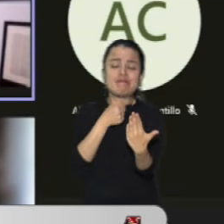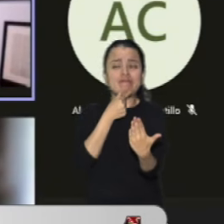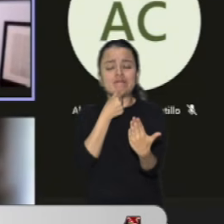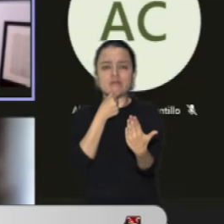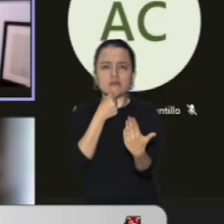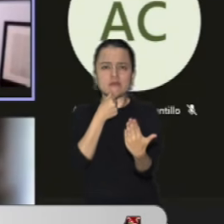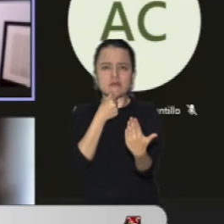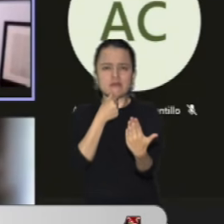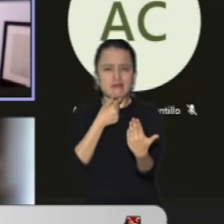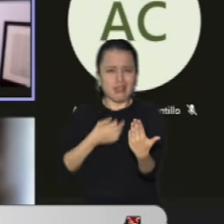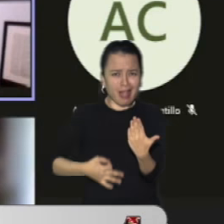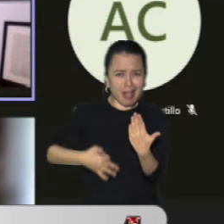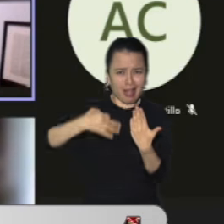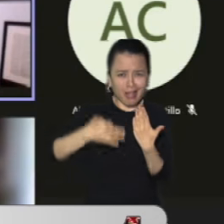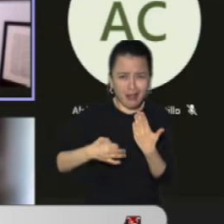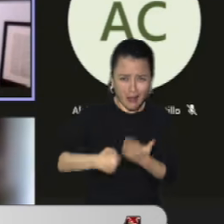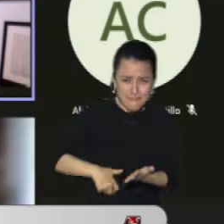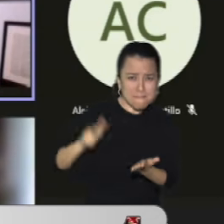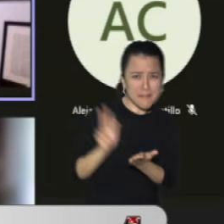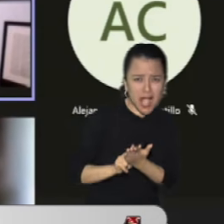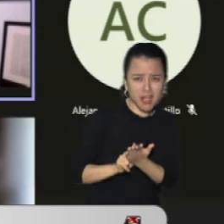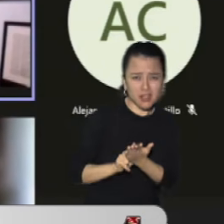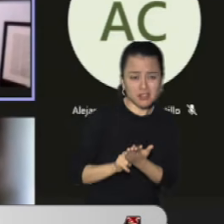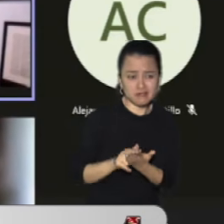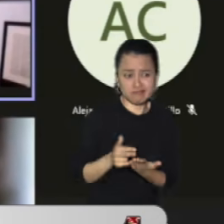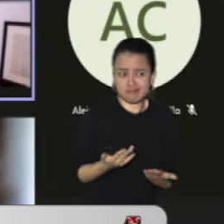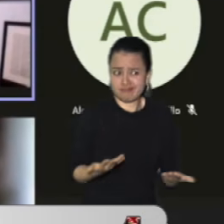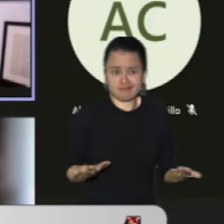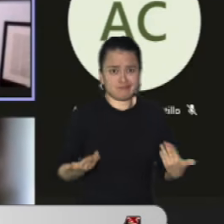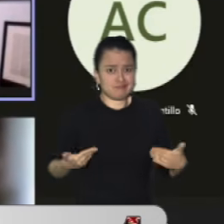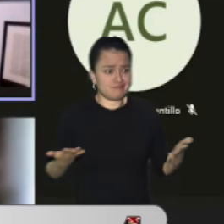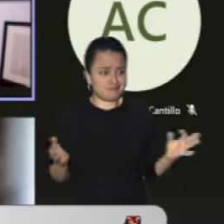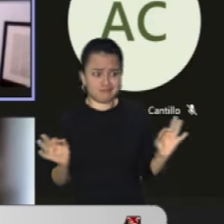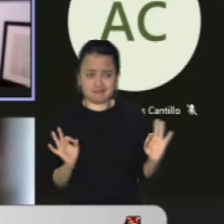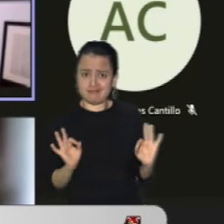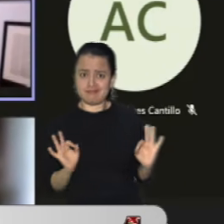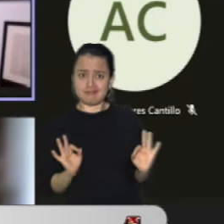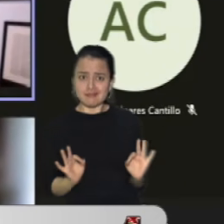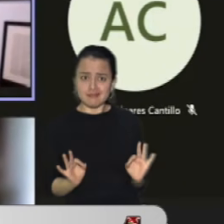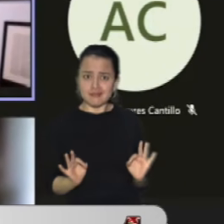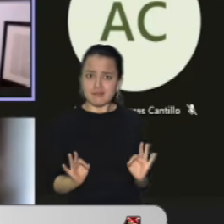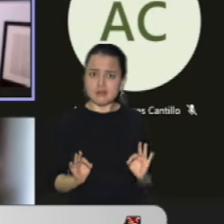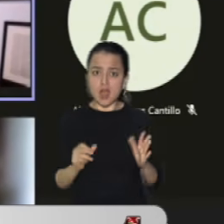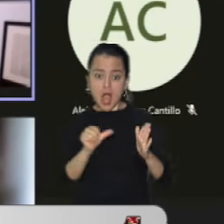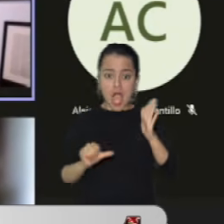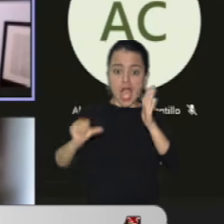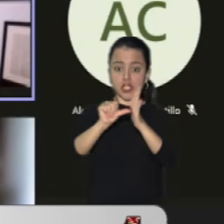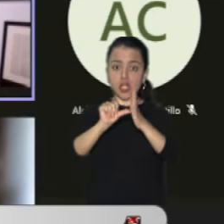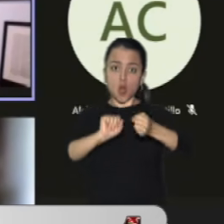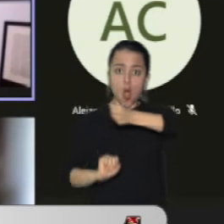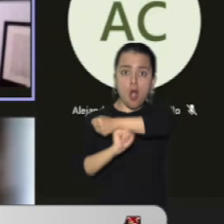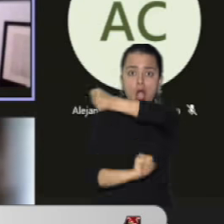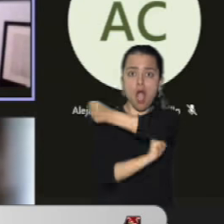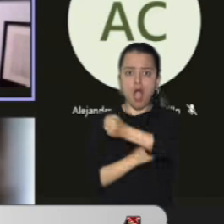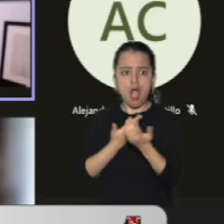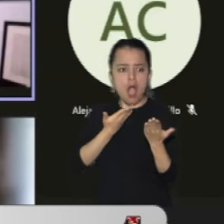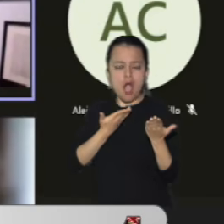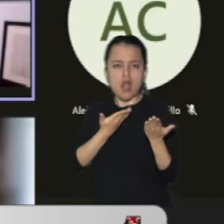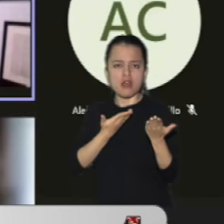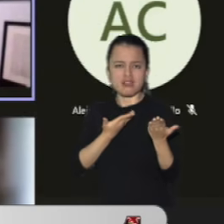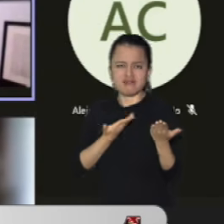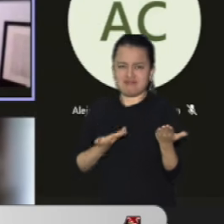ninguno ha sido aprobado, lo que comporta un vacío normativo que, a su vez, se traduce